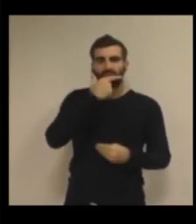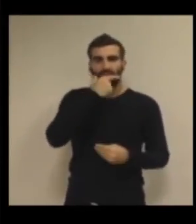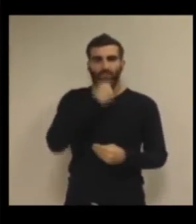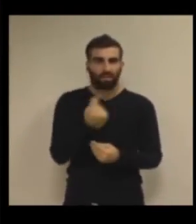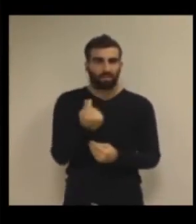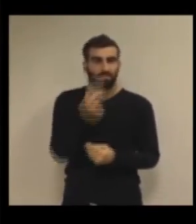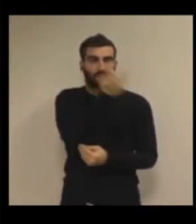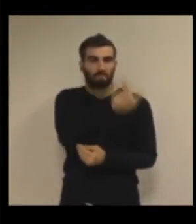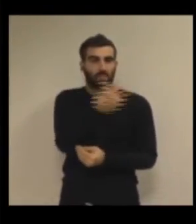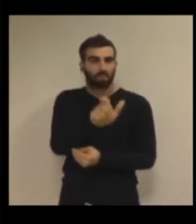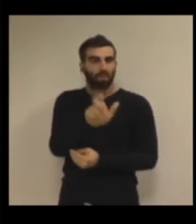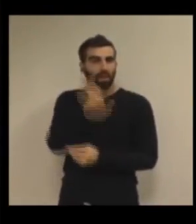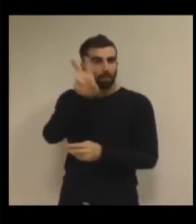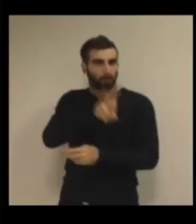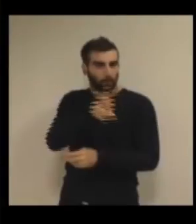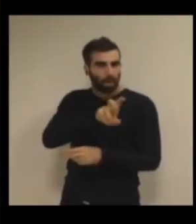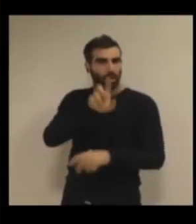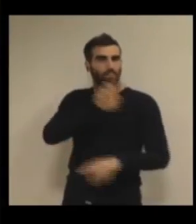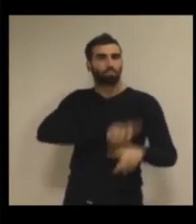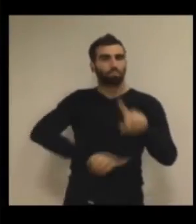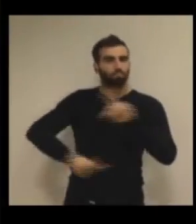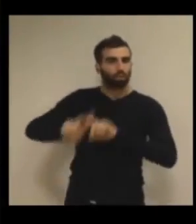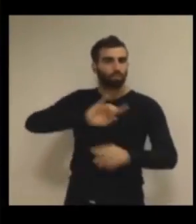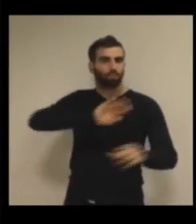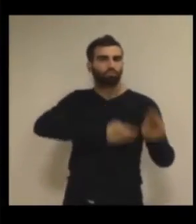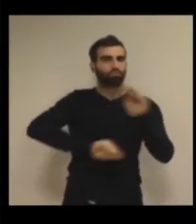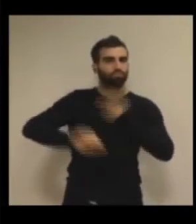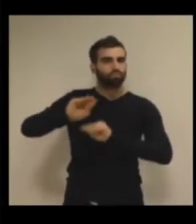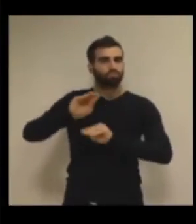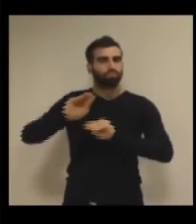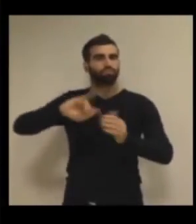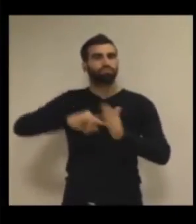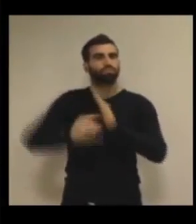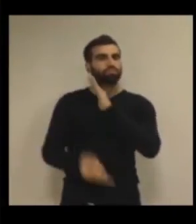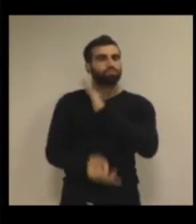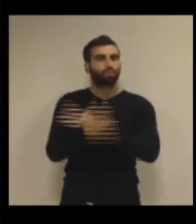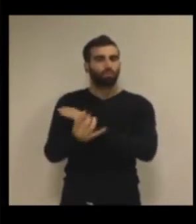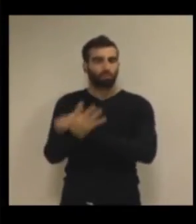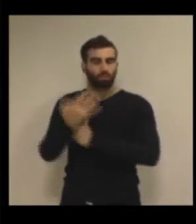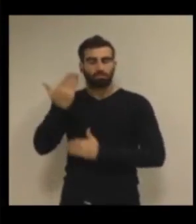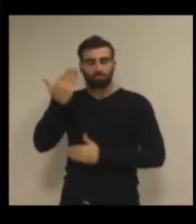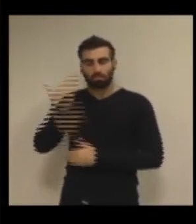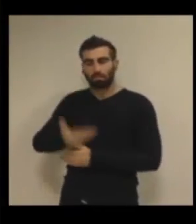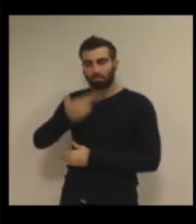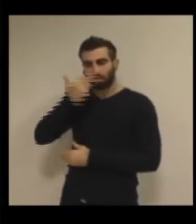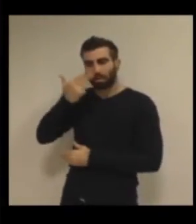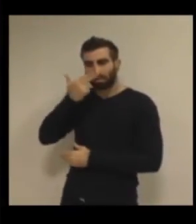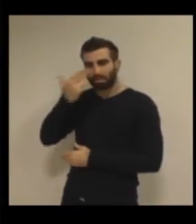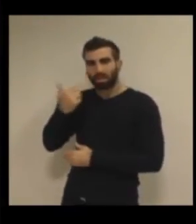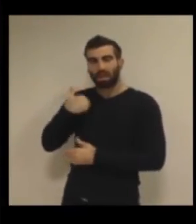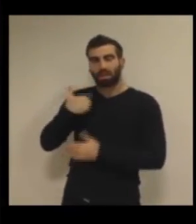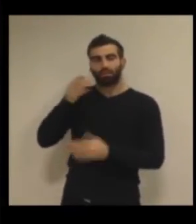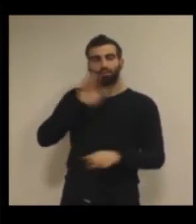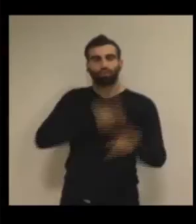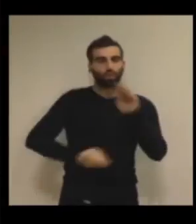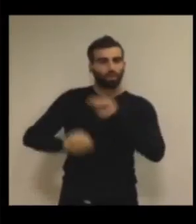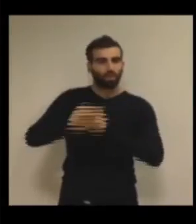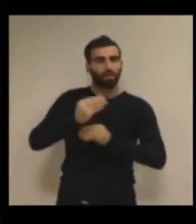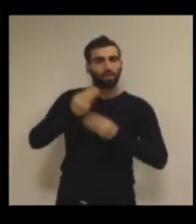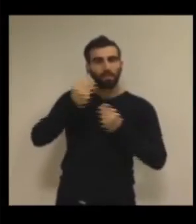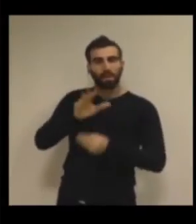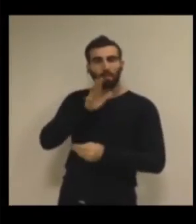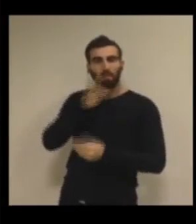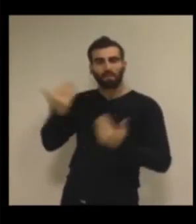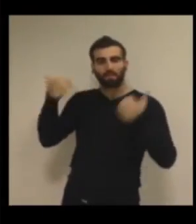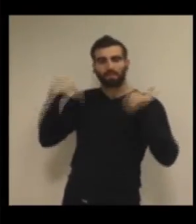sirva al ciudadano y vaya solucionando problemas, es lo que me importa. Que la solución venga bien porque tengan responsabilidad social o bien